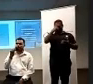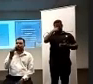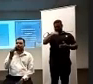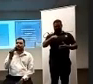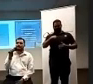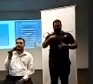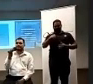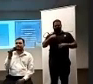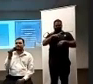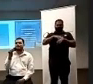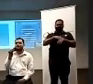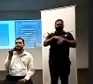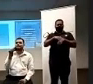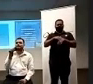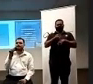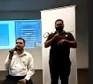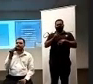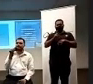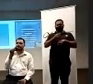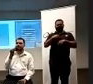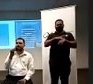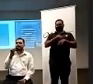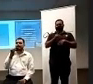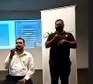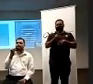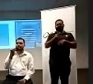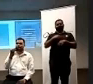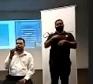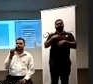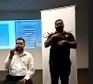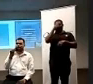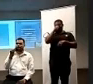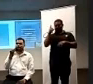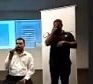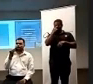Yo tengo una discapacidad visual, pero no me considero una persona enferma.